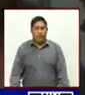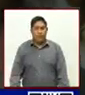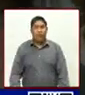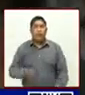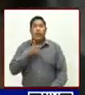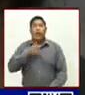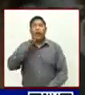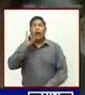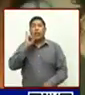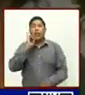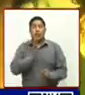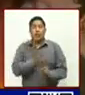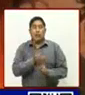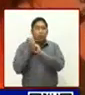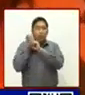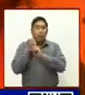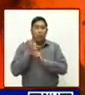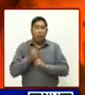El día de ayer se lo llevó